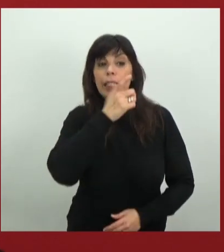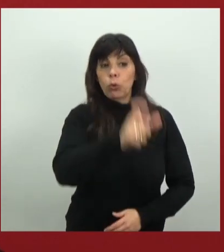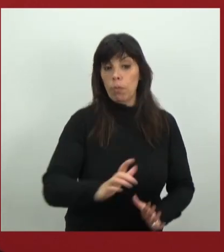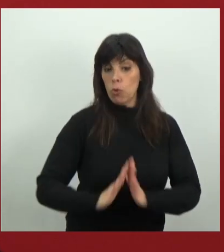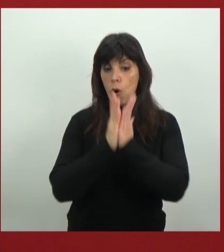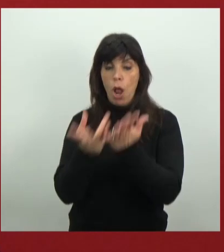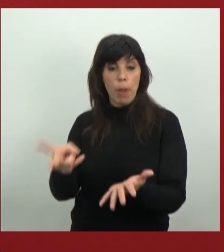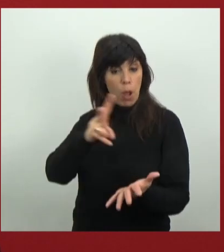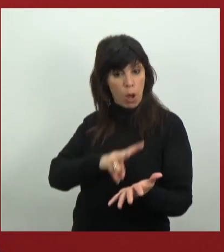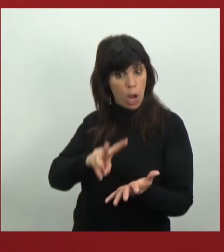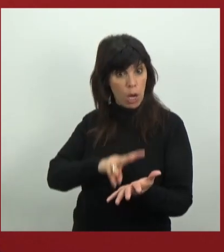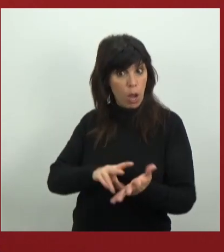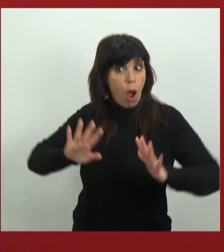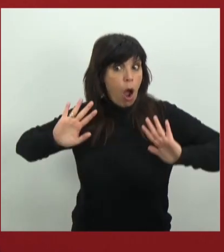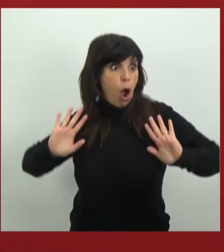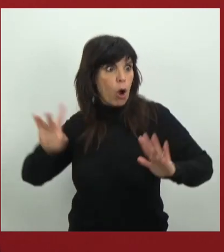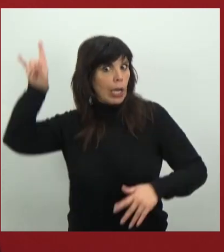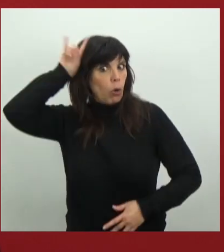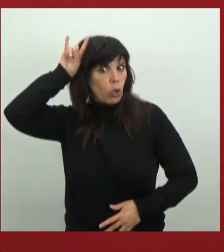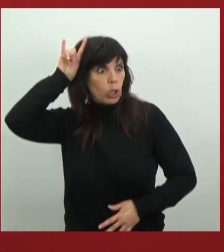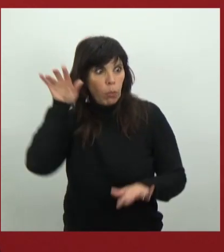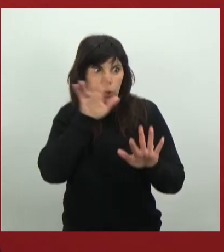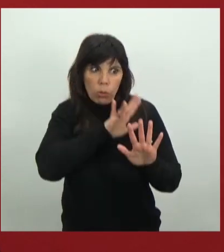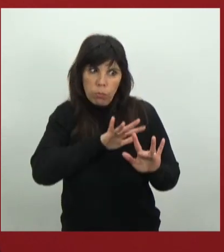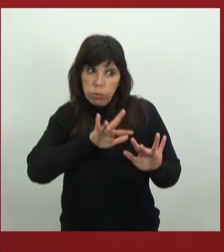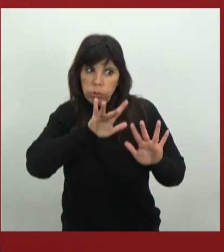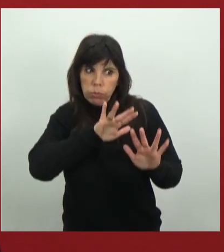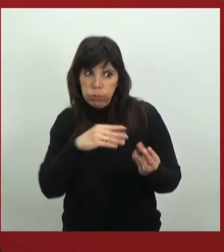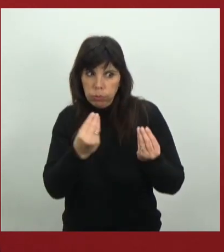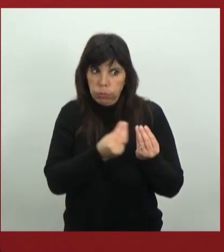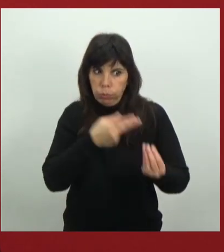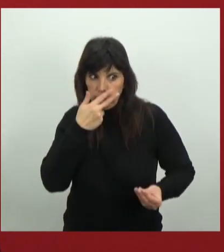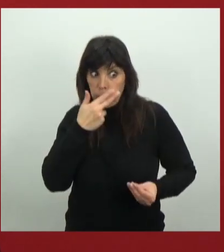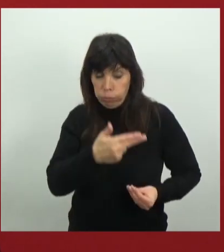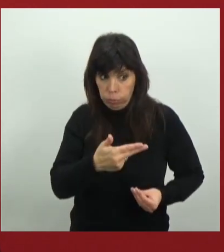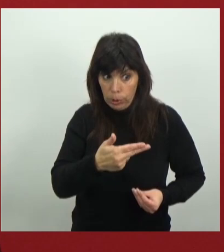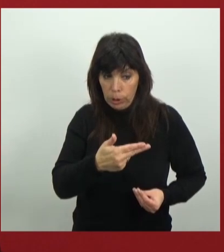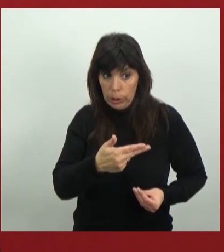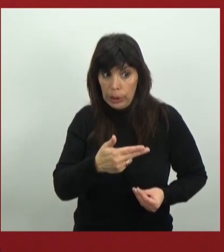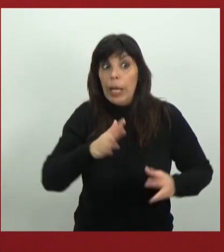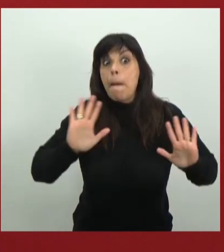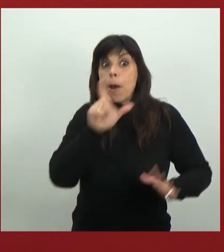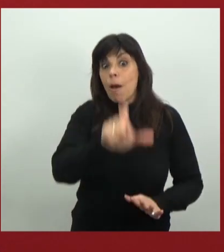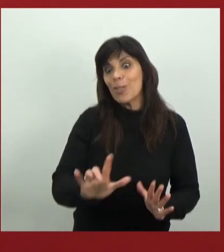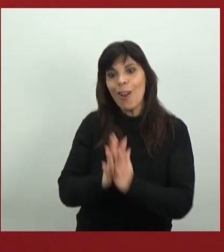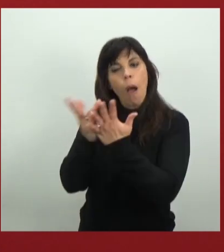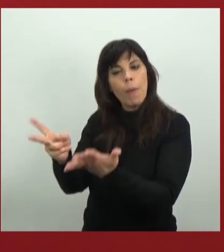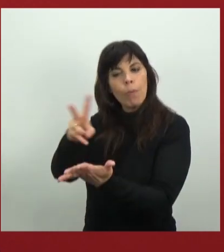aunque tenga demonios de alguna forma, muchas veces recibe liberación sin darse